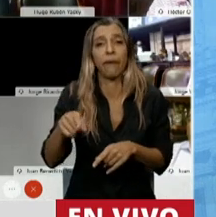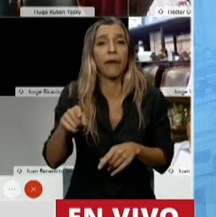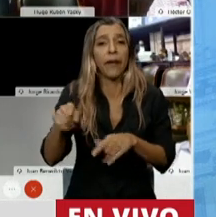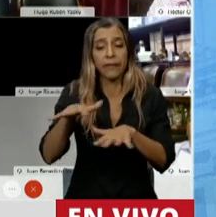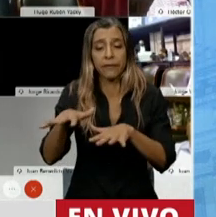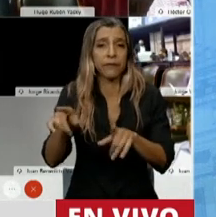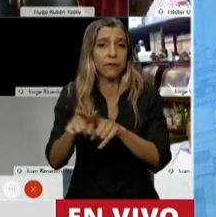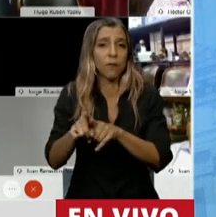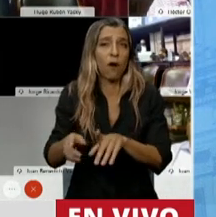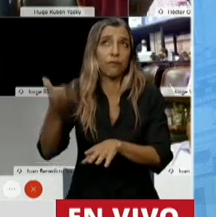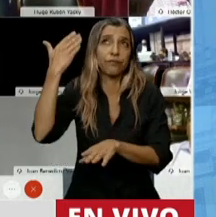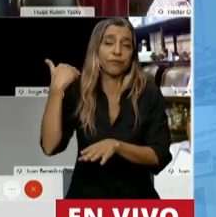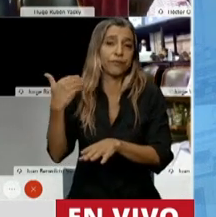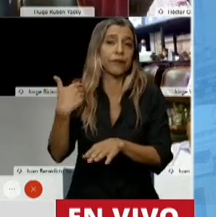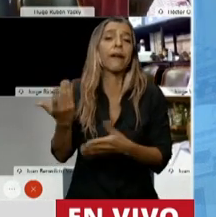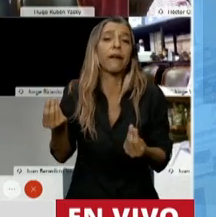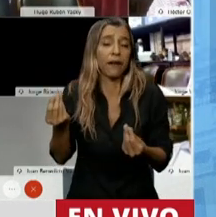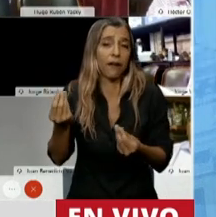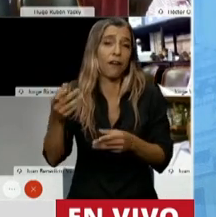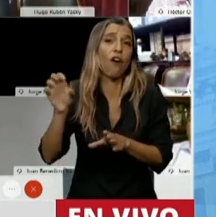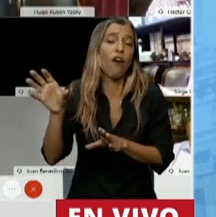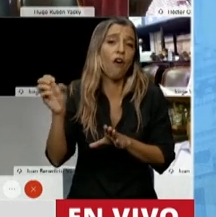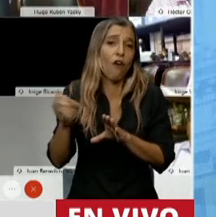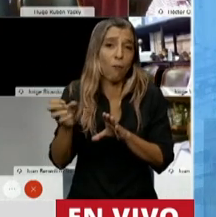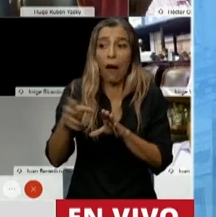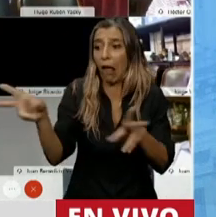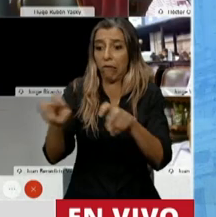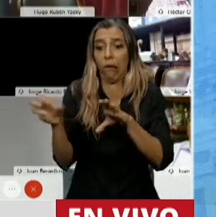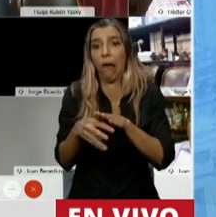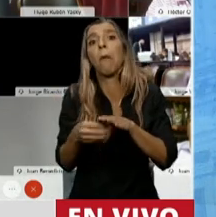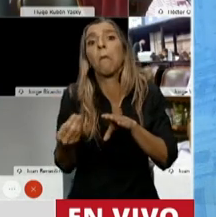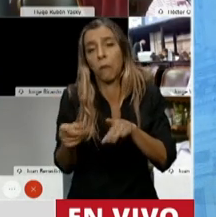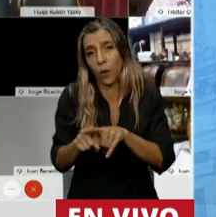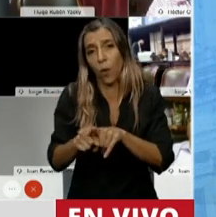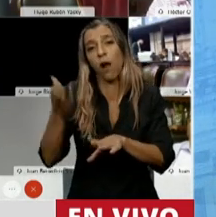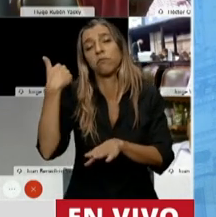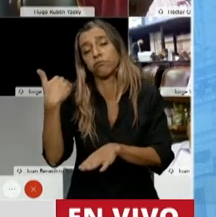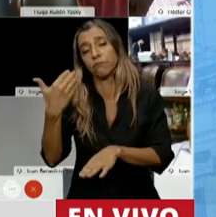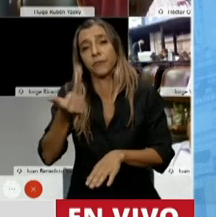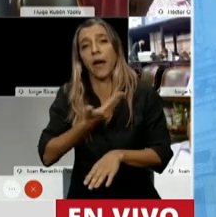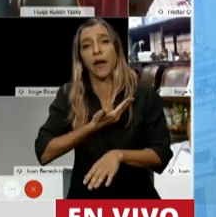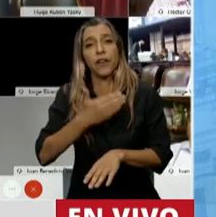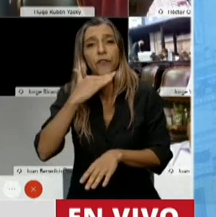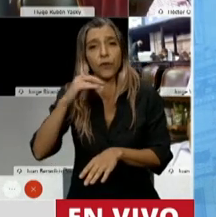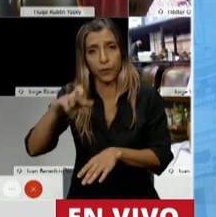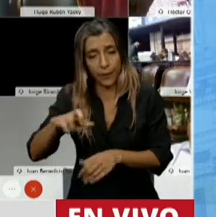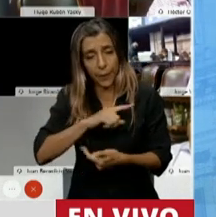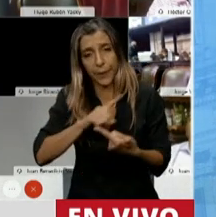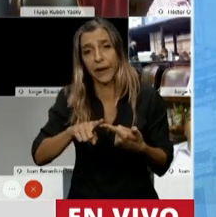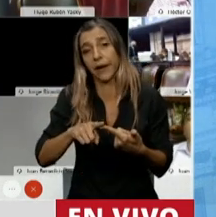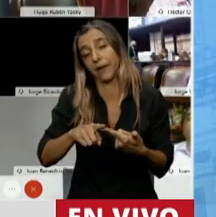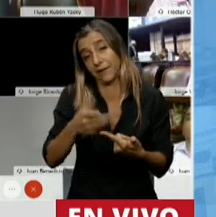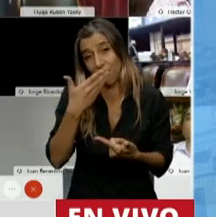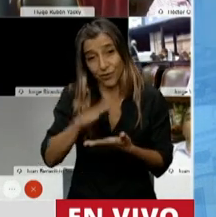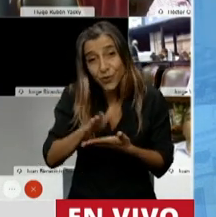de fondos. Hablo de los fondos de las FJP, hablo de la plata de los